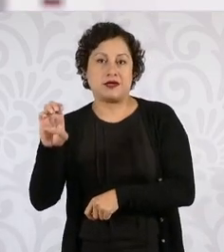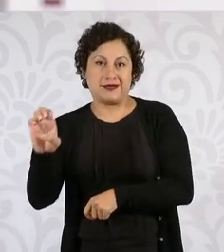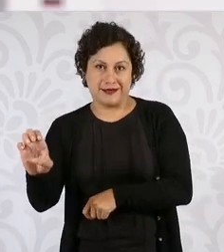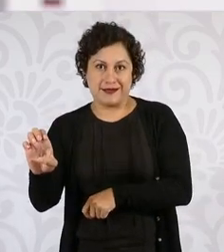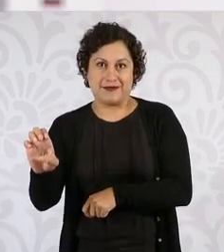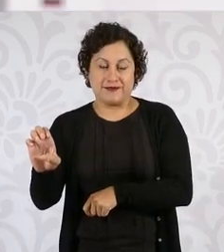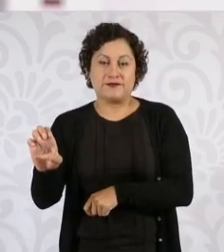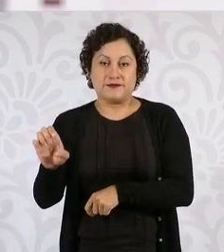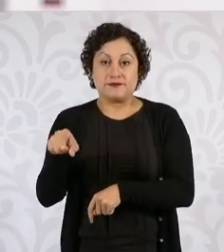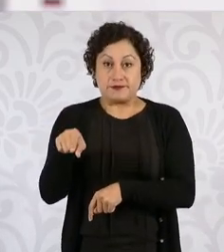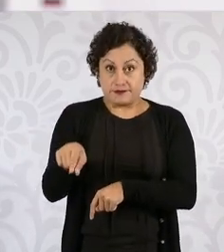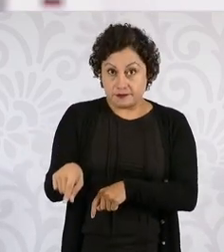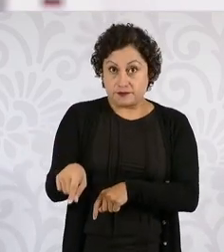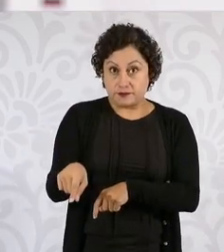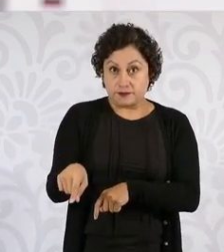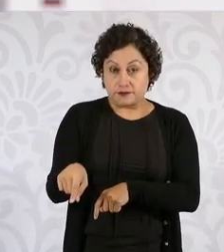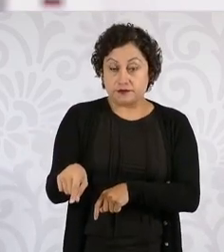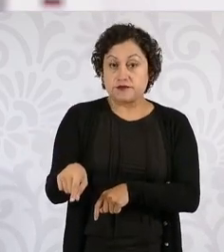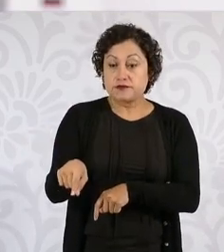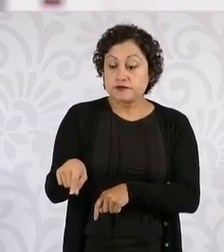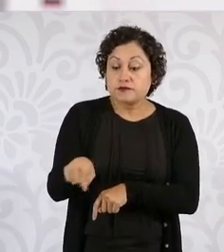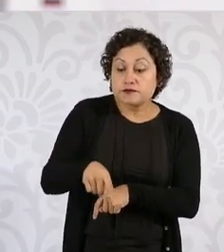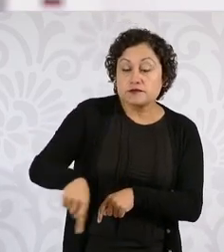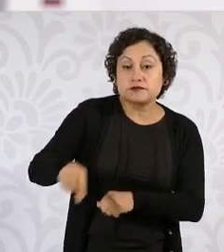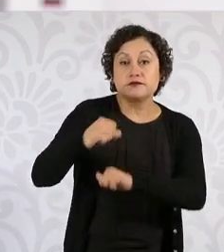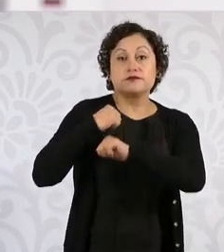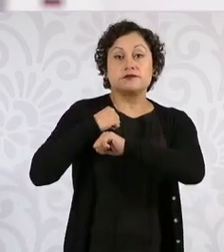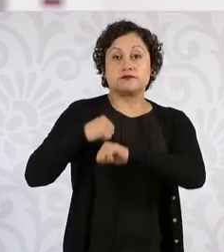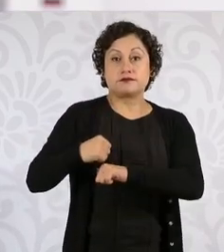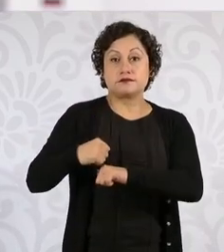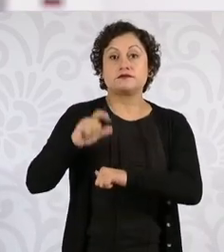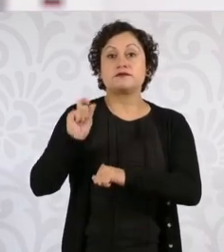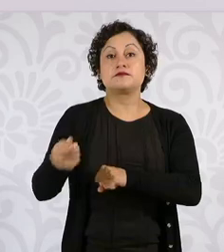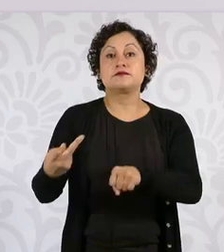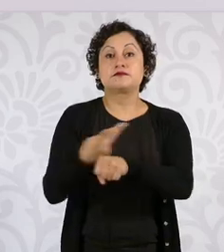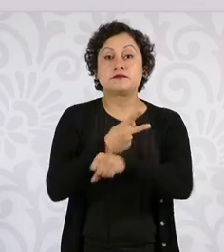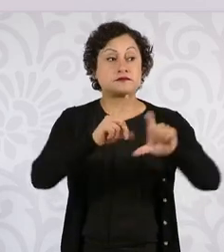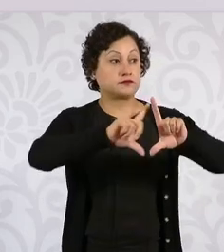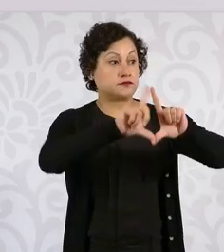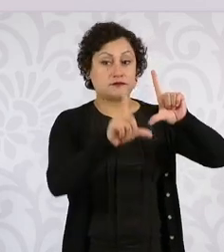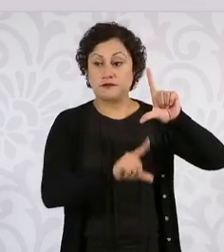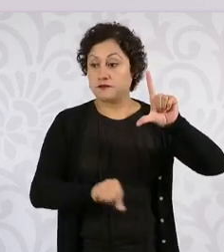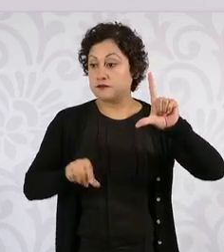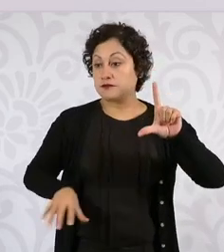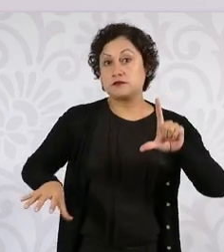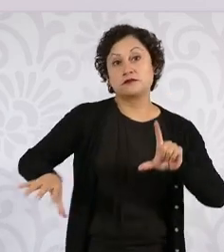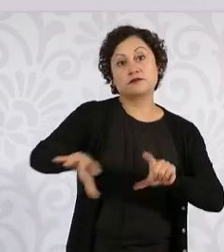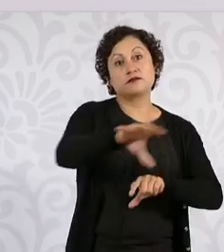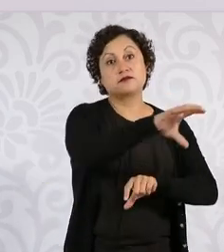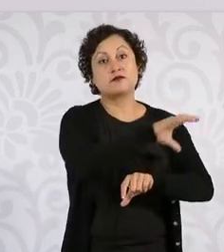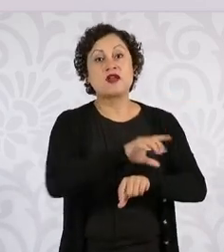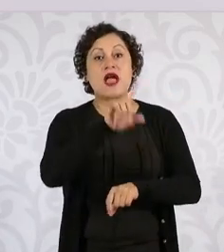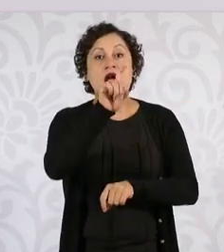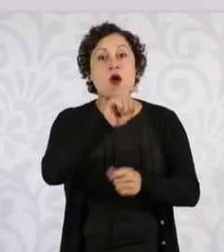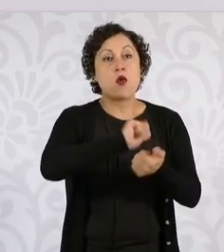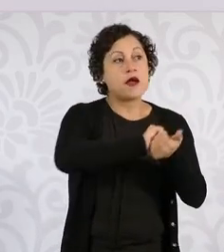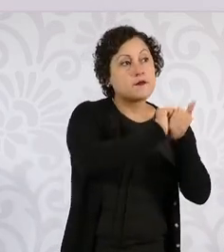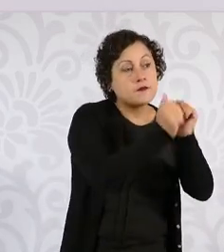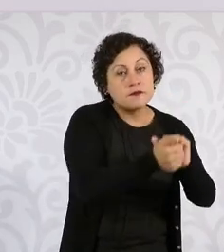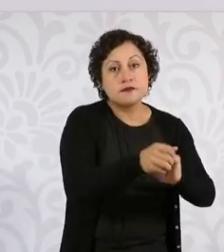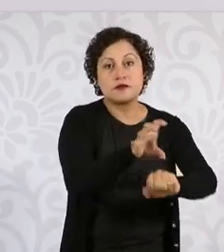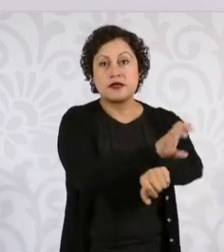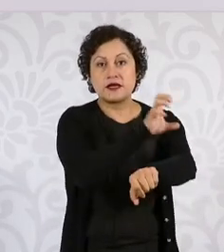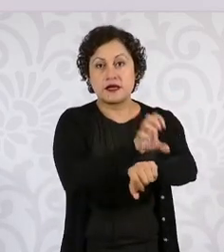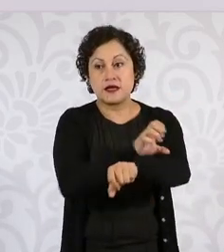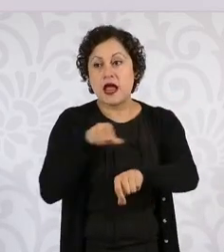que define cómo entran en operación las plantas que están generando. Entonces, ahí, si